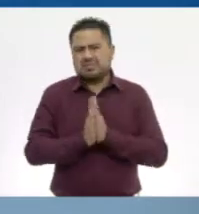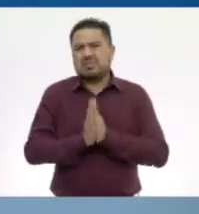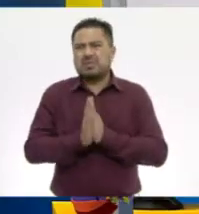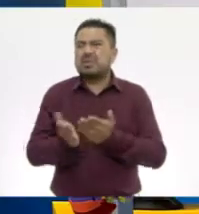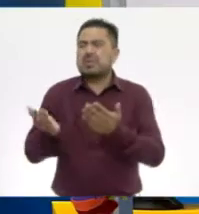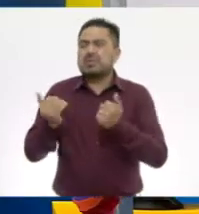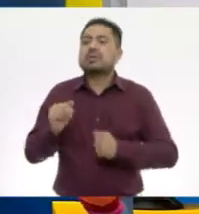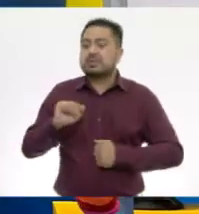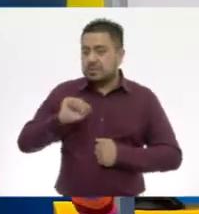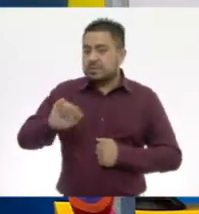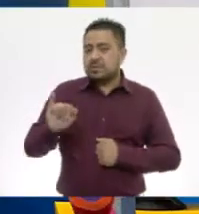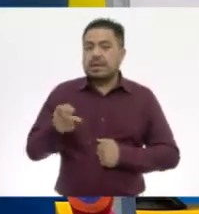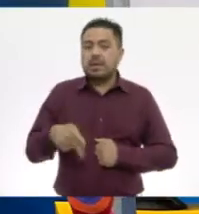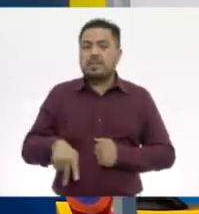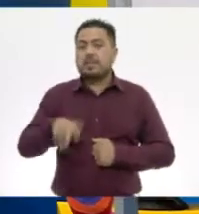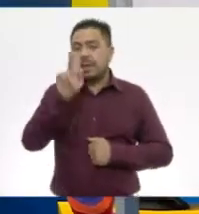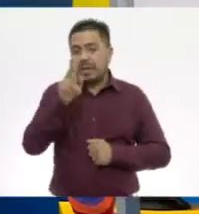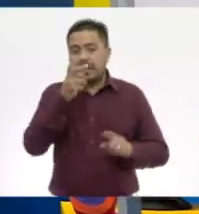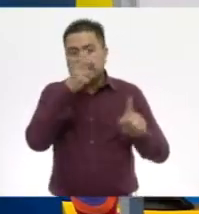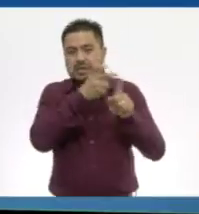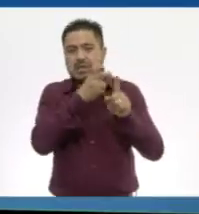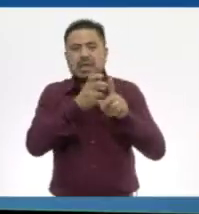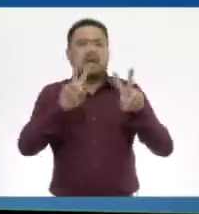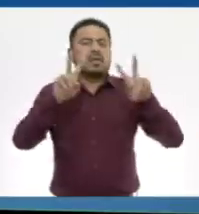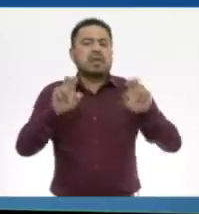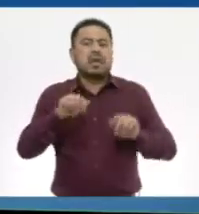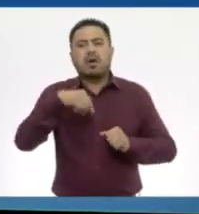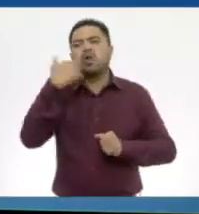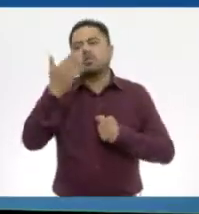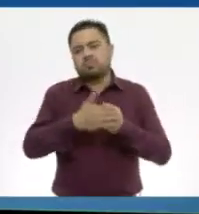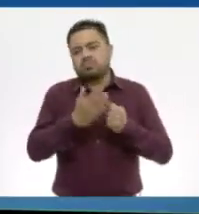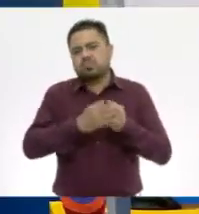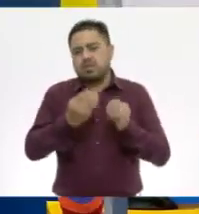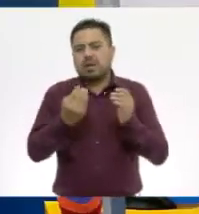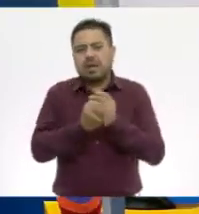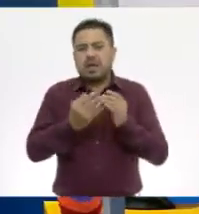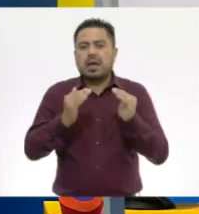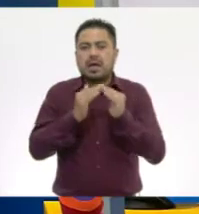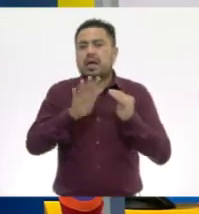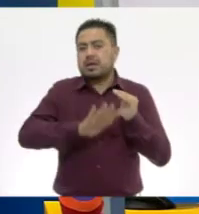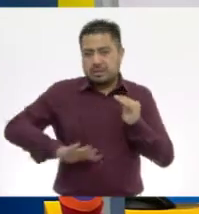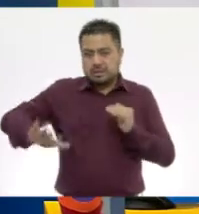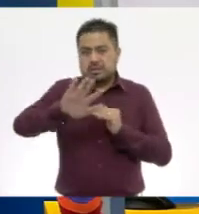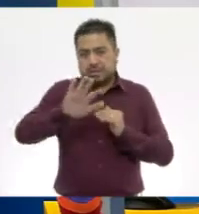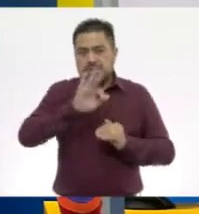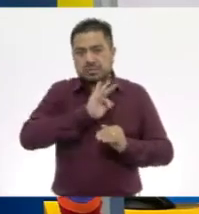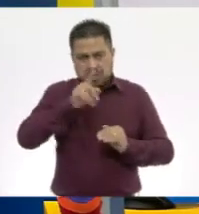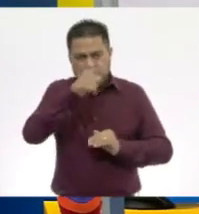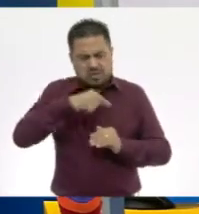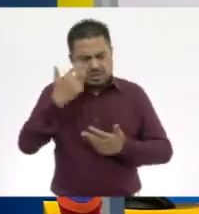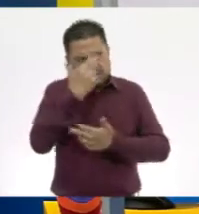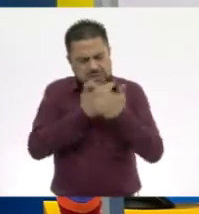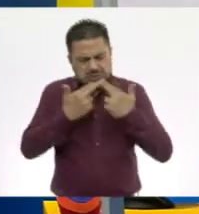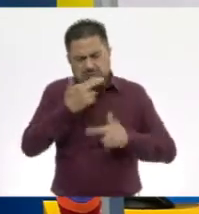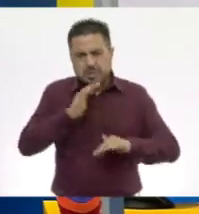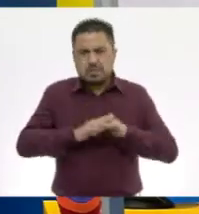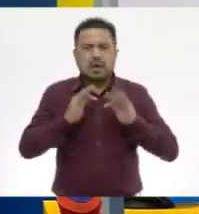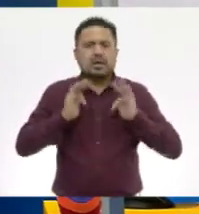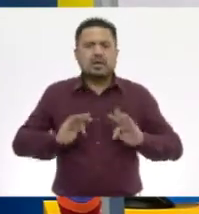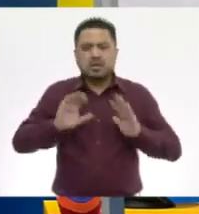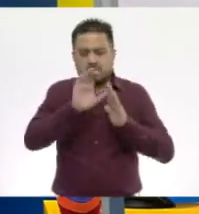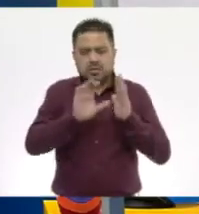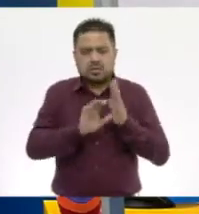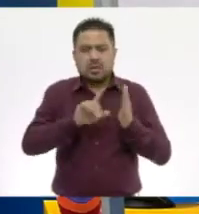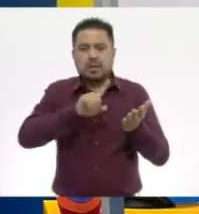favor? Sí, pero ese ya es un tema para otra ocasión. En casa los retamos a que revisen con calma la Constitución